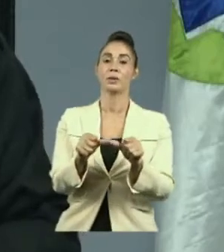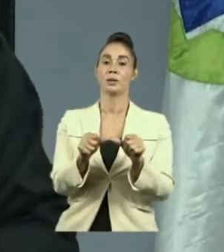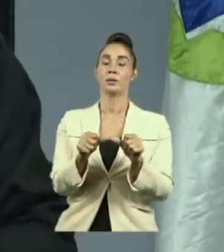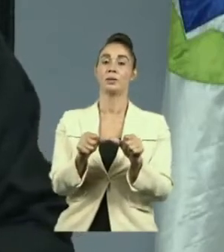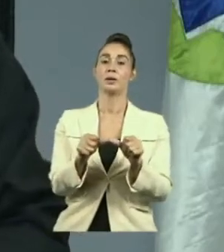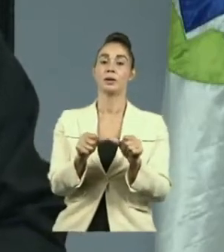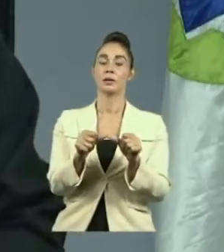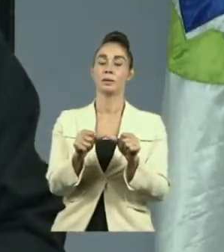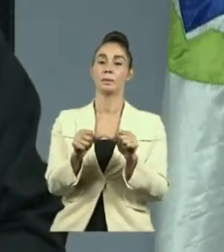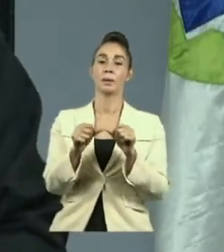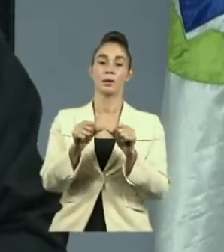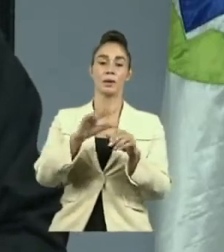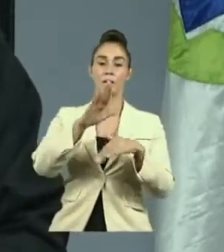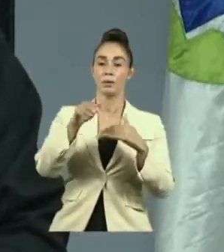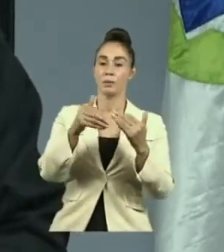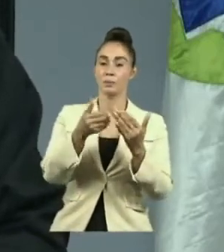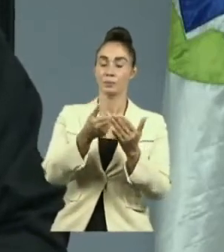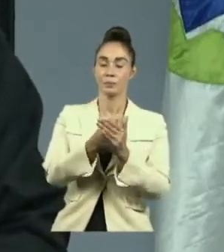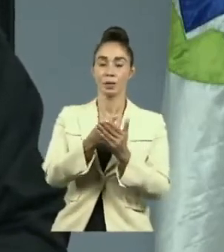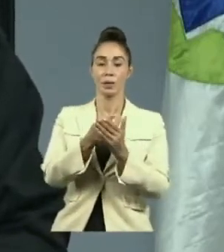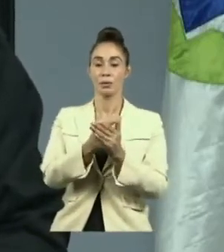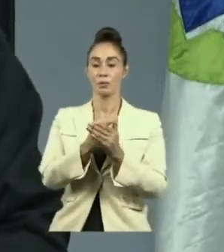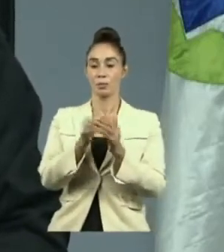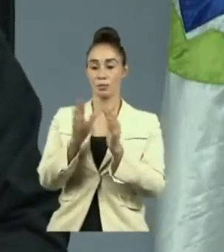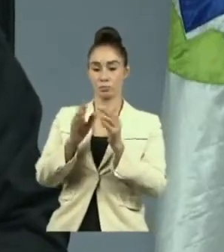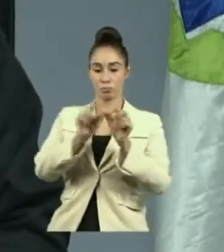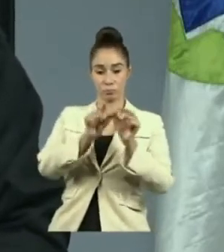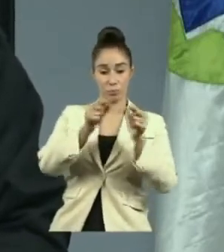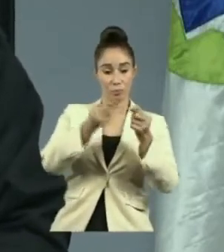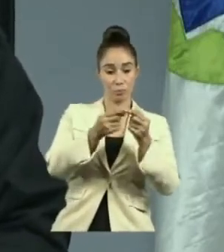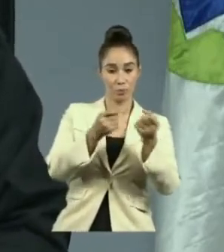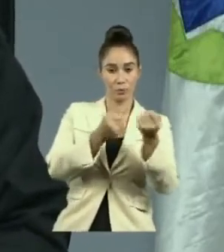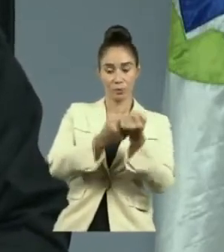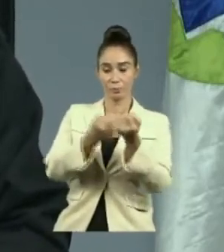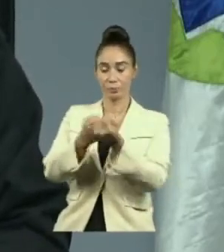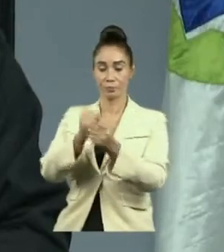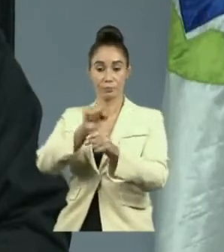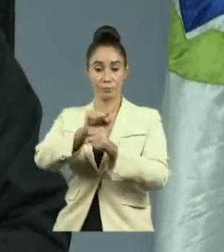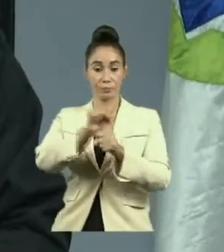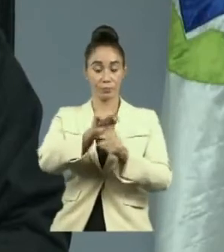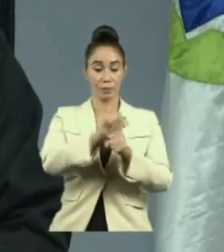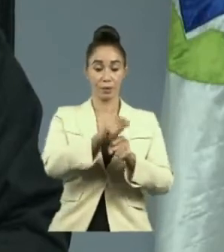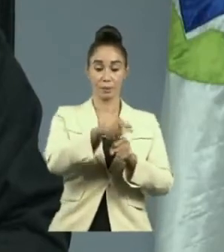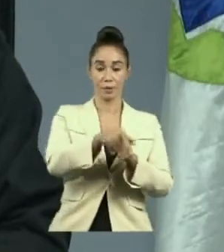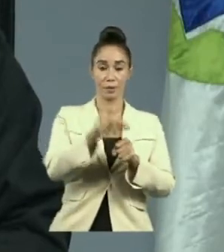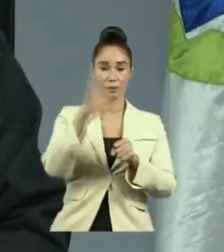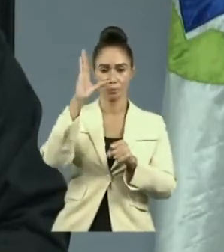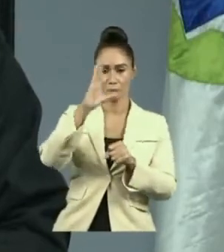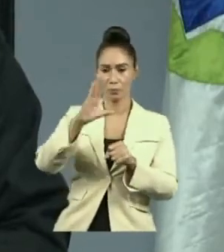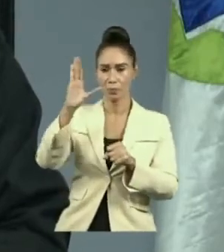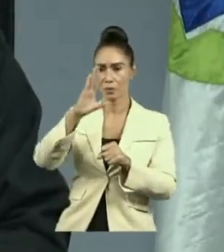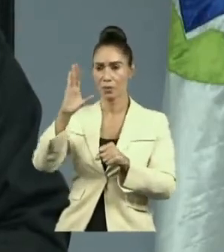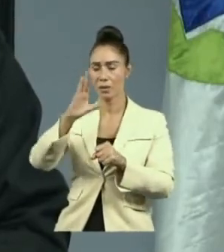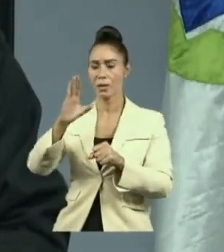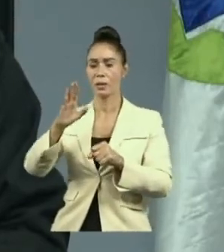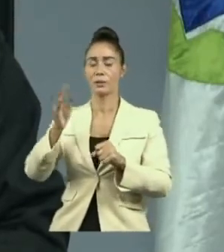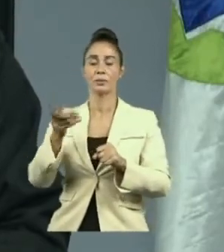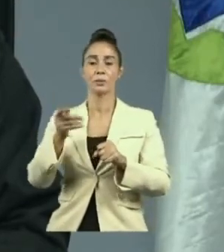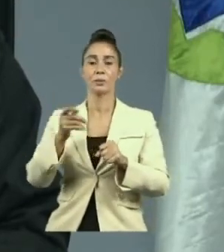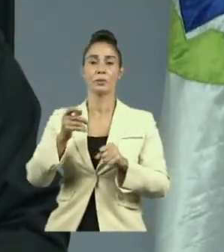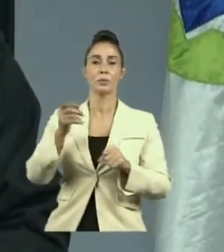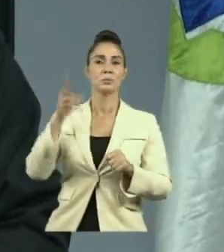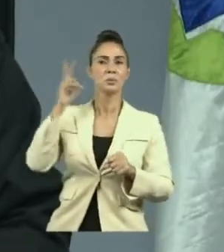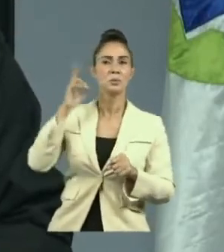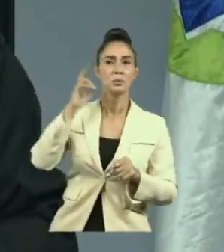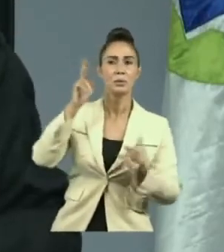junto a todas las juntas vecinales que se han integrado a la búsqueda activa y notificación